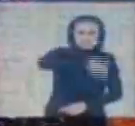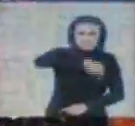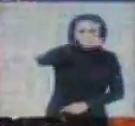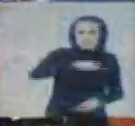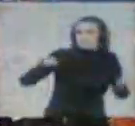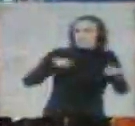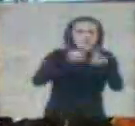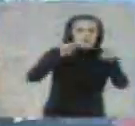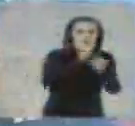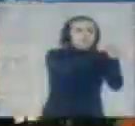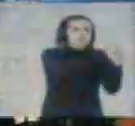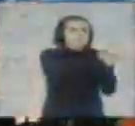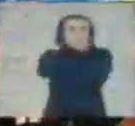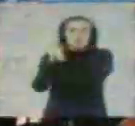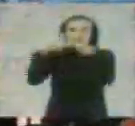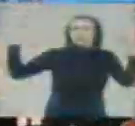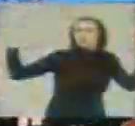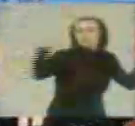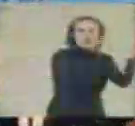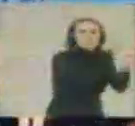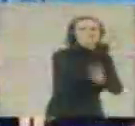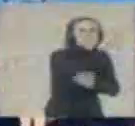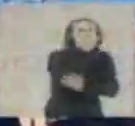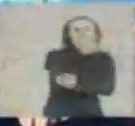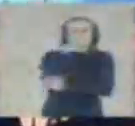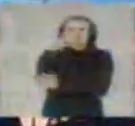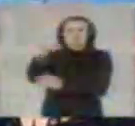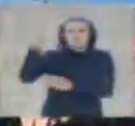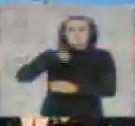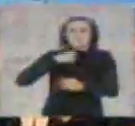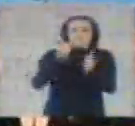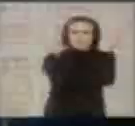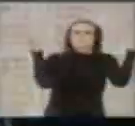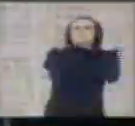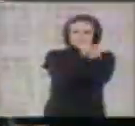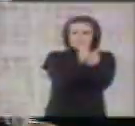cualquier murga aquí debe tener derecho de pasar a la gran